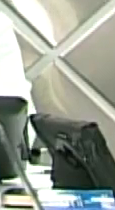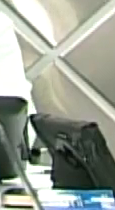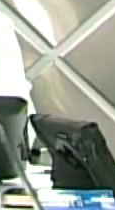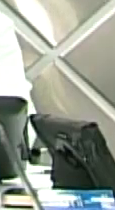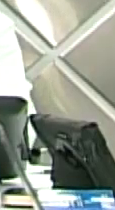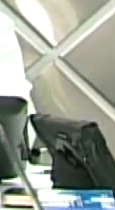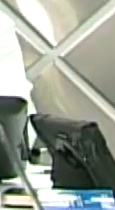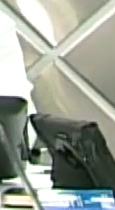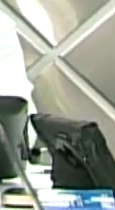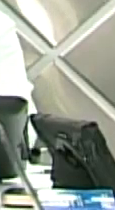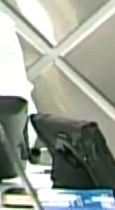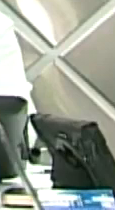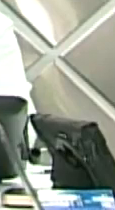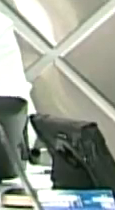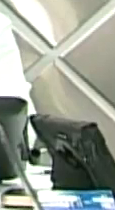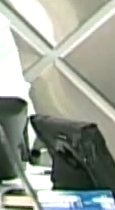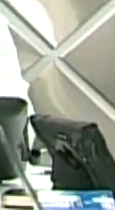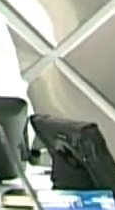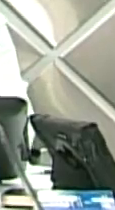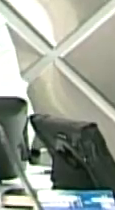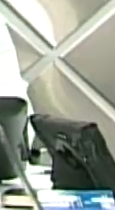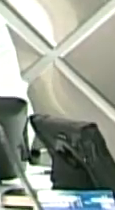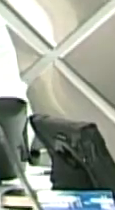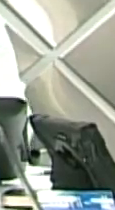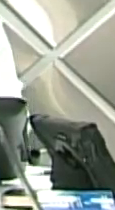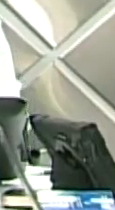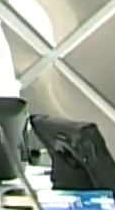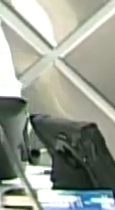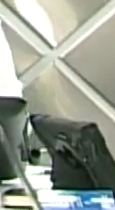Estamos en vivo ya, ¿verdad? Bueno, son las